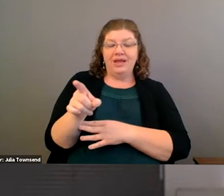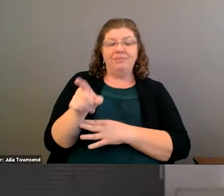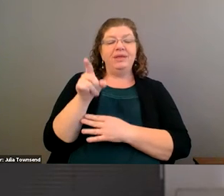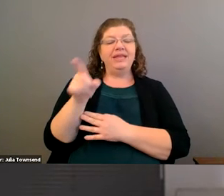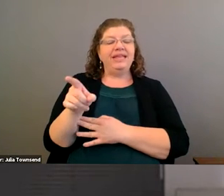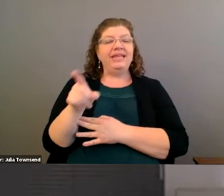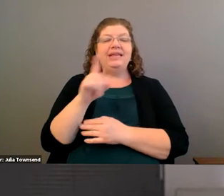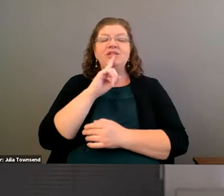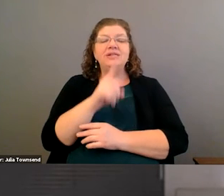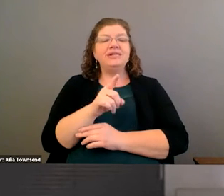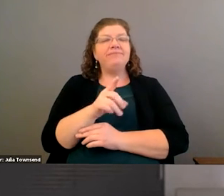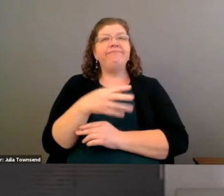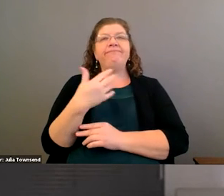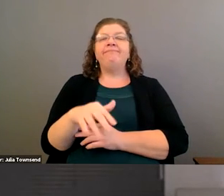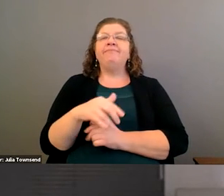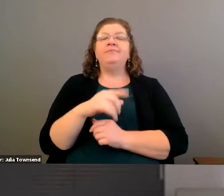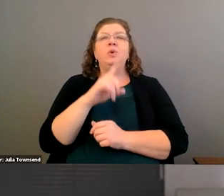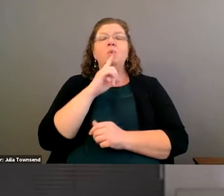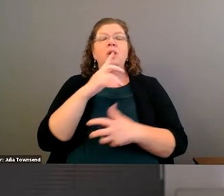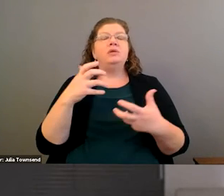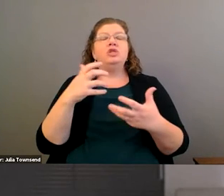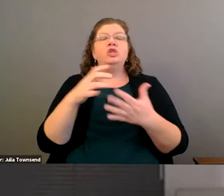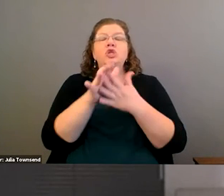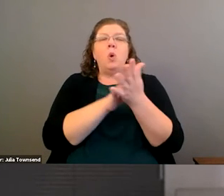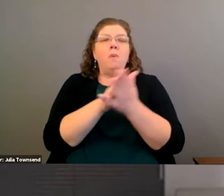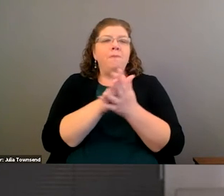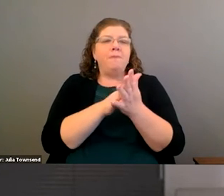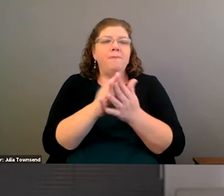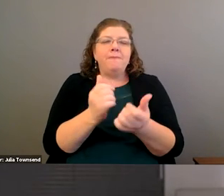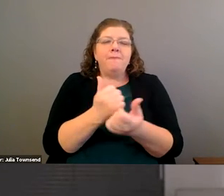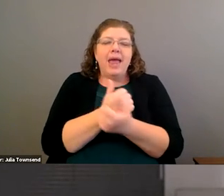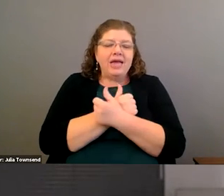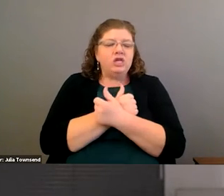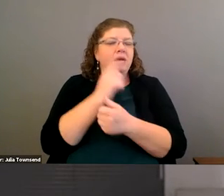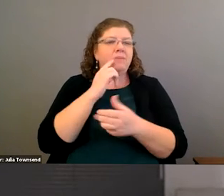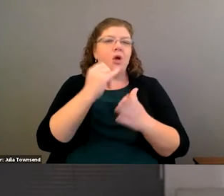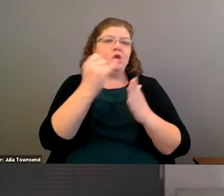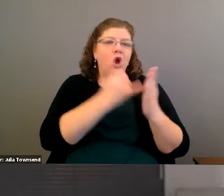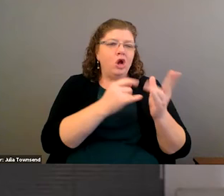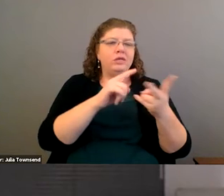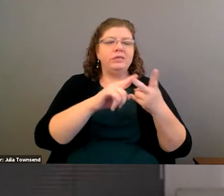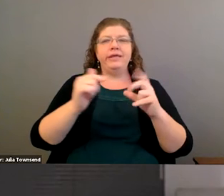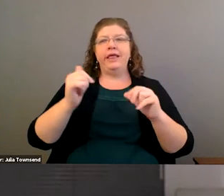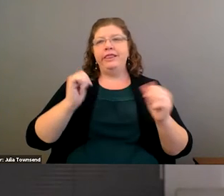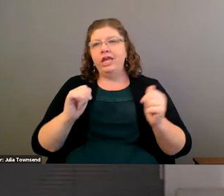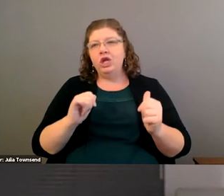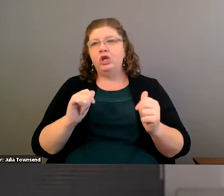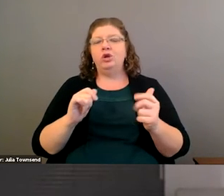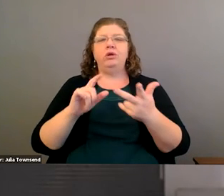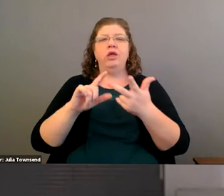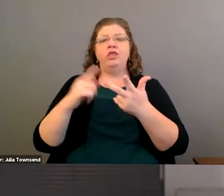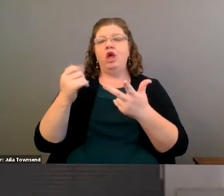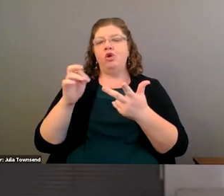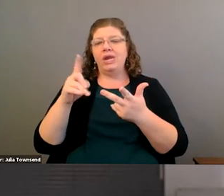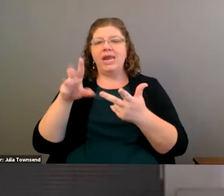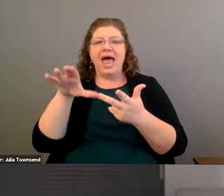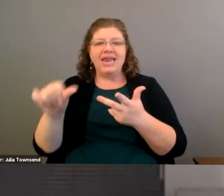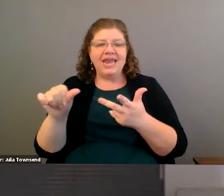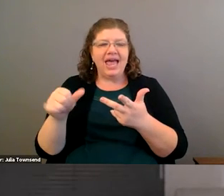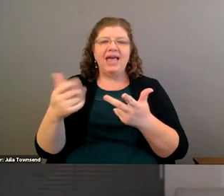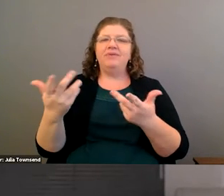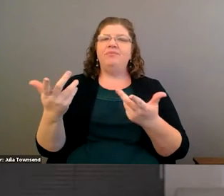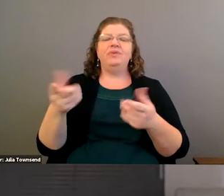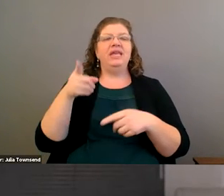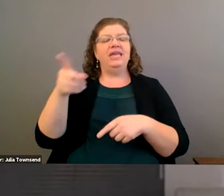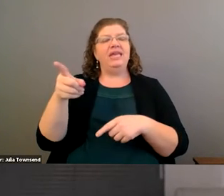no se nos conocía como un centro artístico y él tenía tanta pasión por las artes, por el Teatro